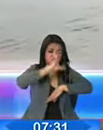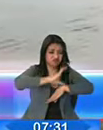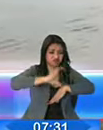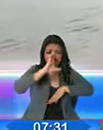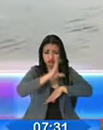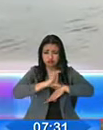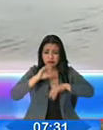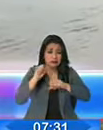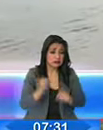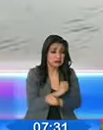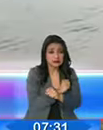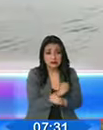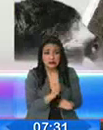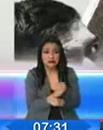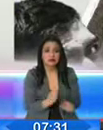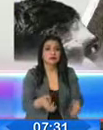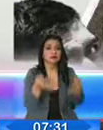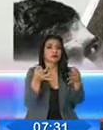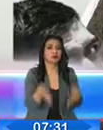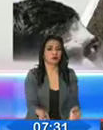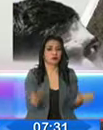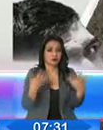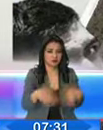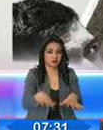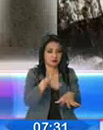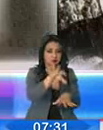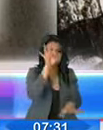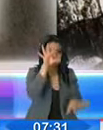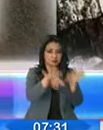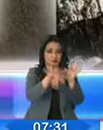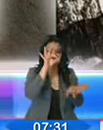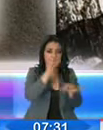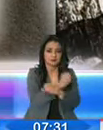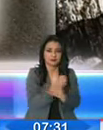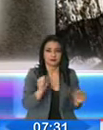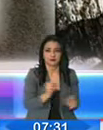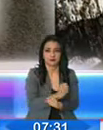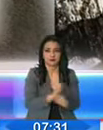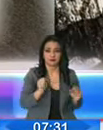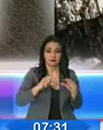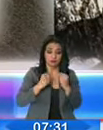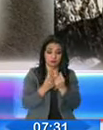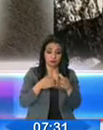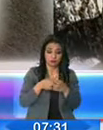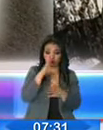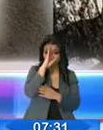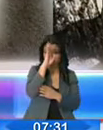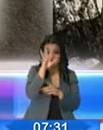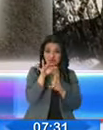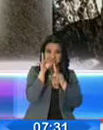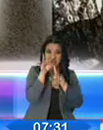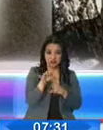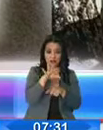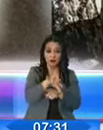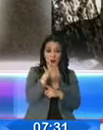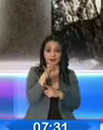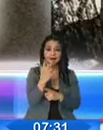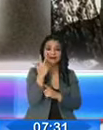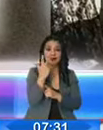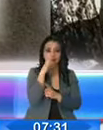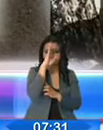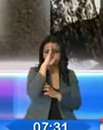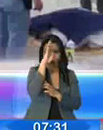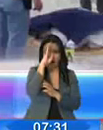infructuosa, pero finalmente cumplió su cometido. Grupos de élite lograron localizar los cuerpos de los 3 policías